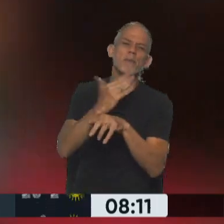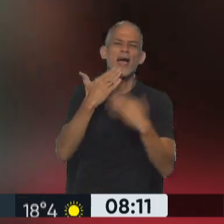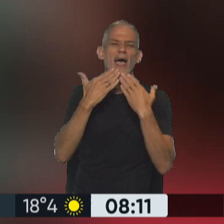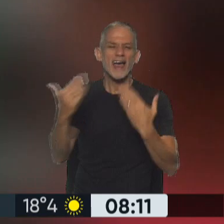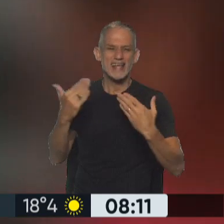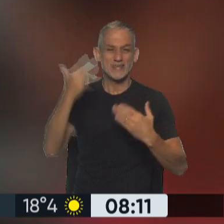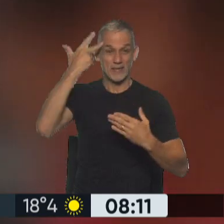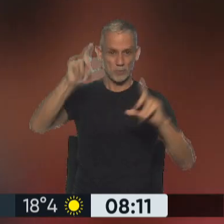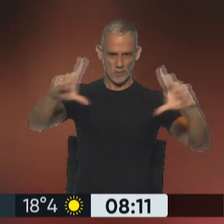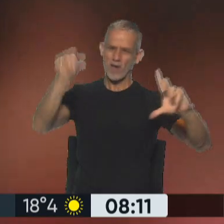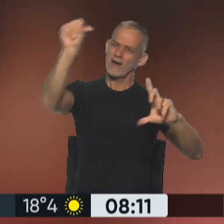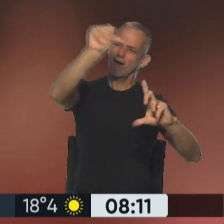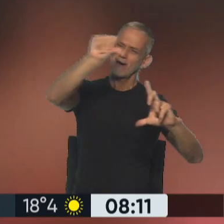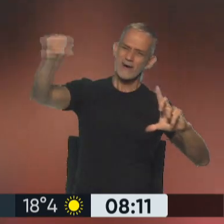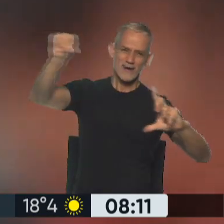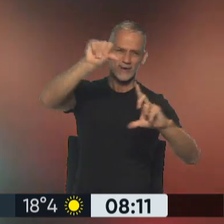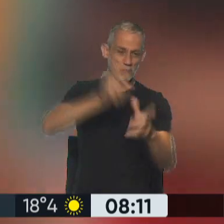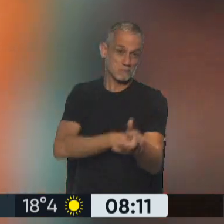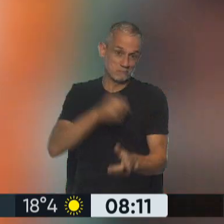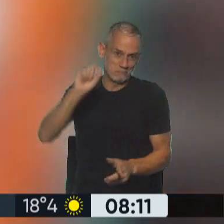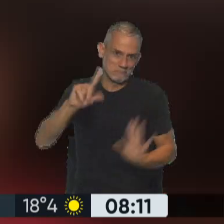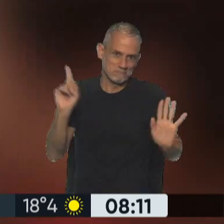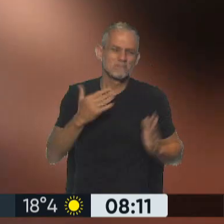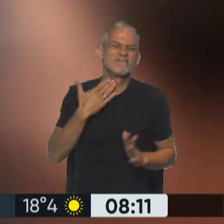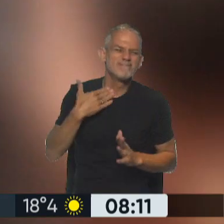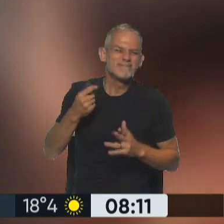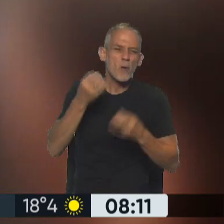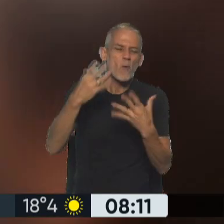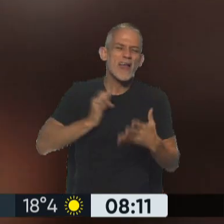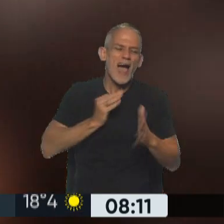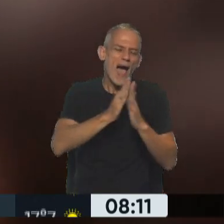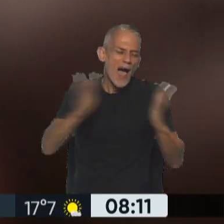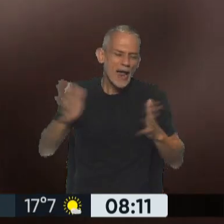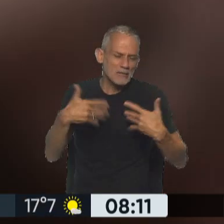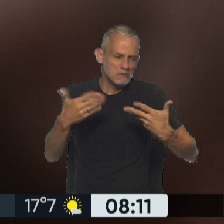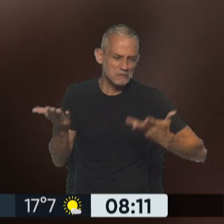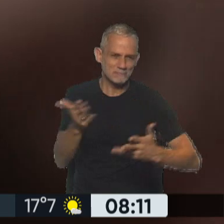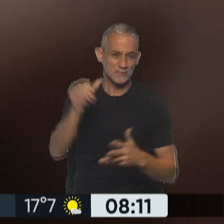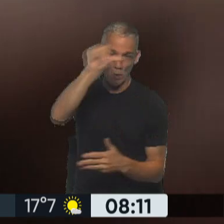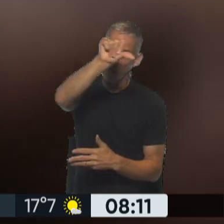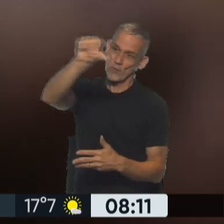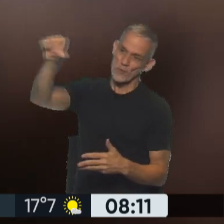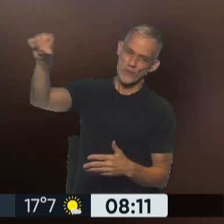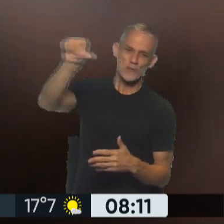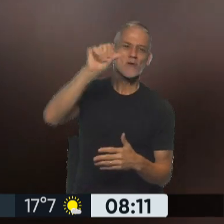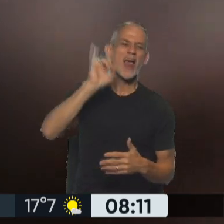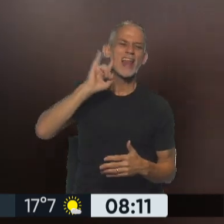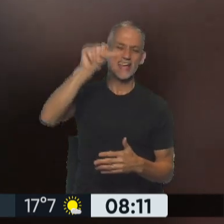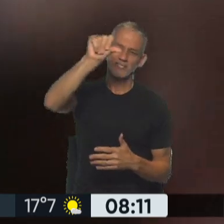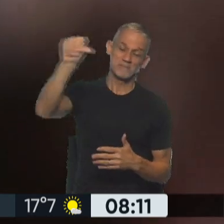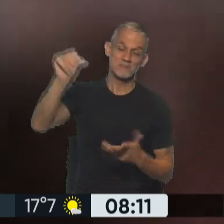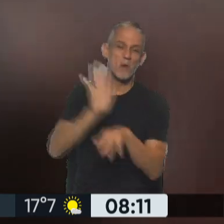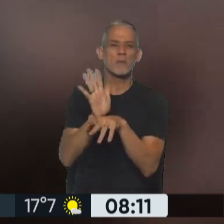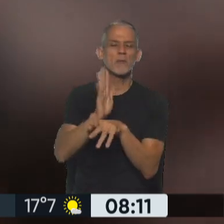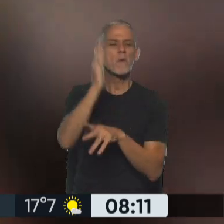agradecimiento es como un ritual de un deseo de buen año exactamente Mirá como